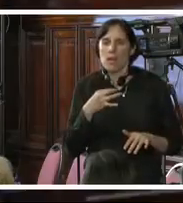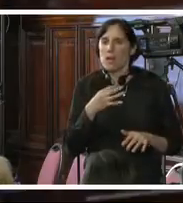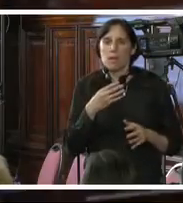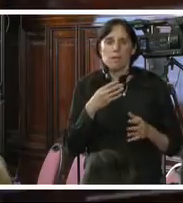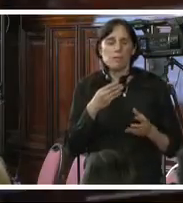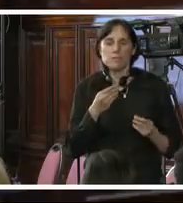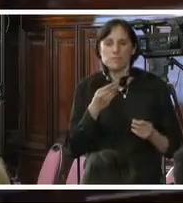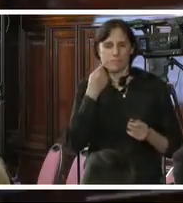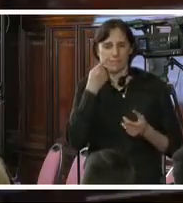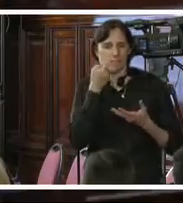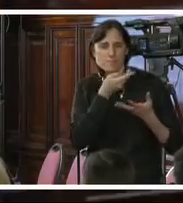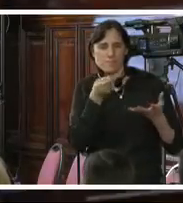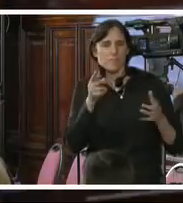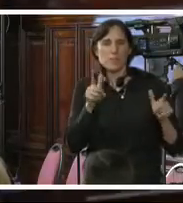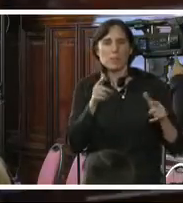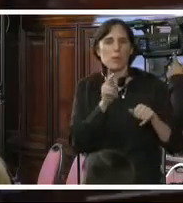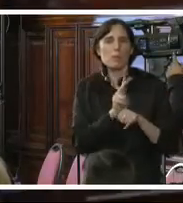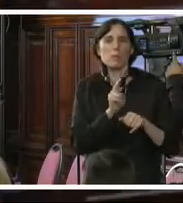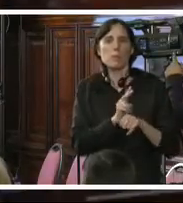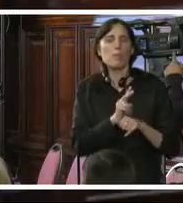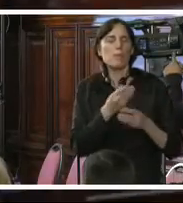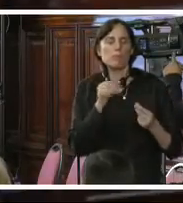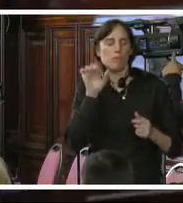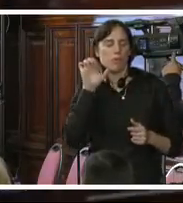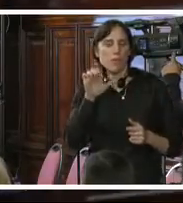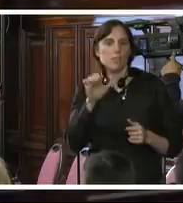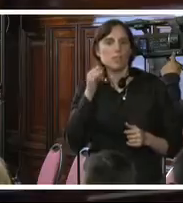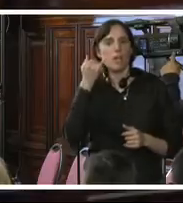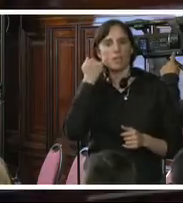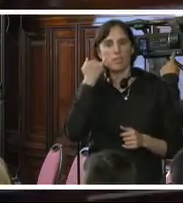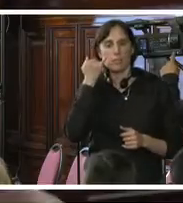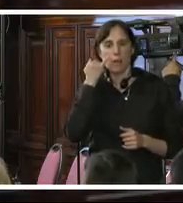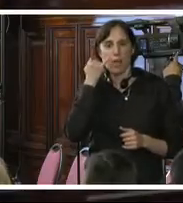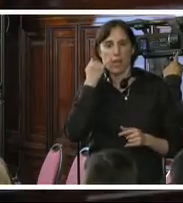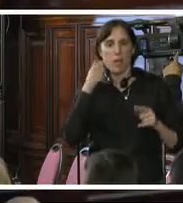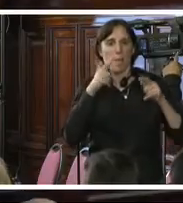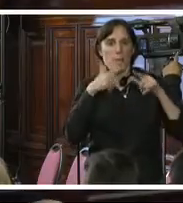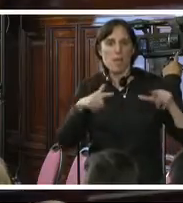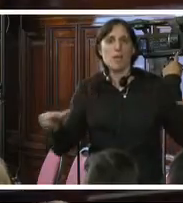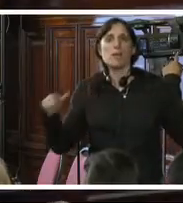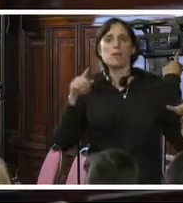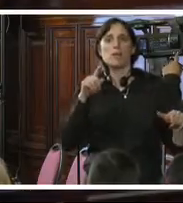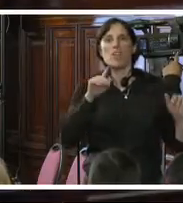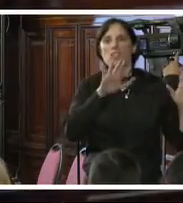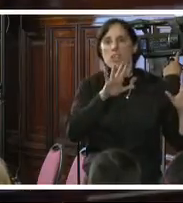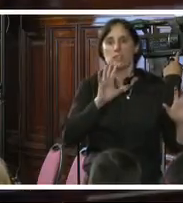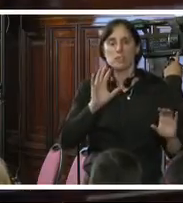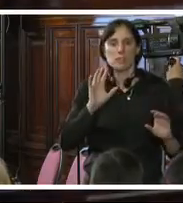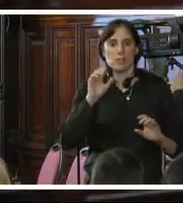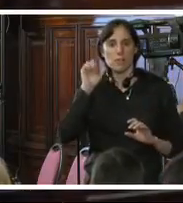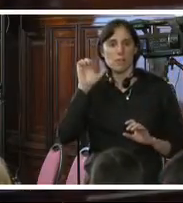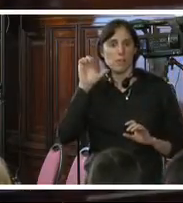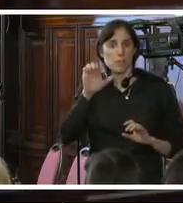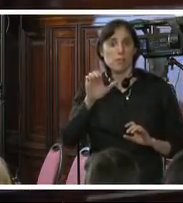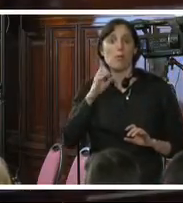esta desprotección se manifiesta es con la violencia sexual. En México, de cada 10 violaciones, 4 son